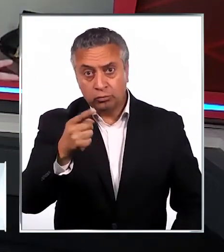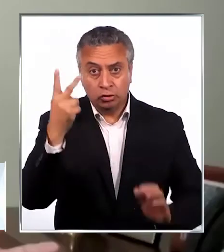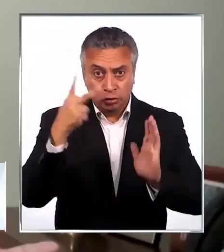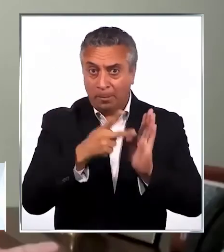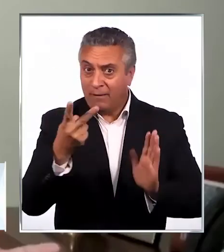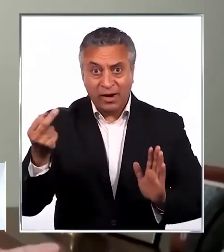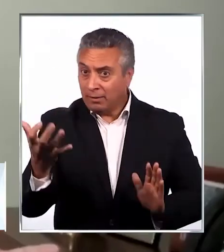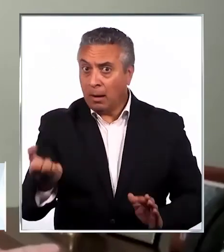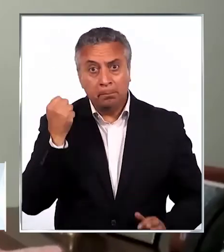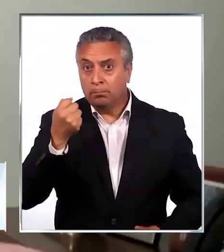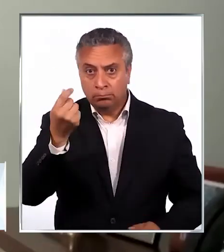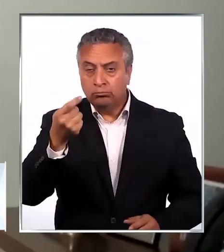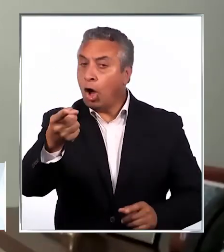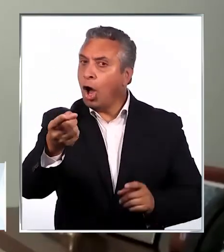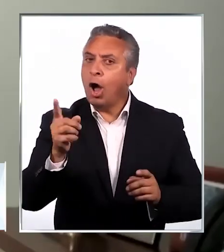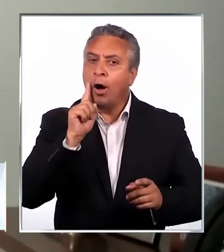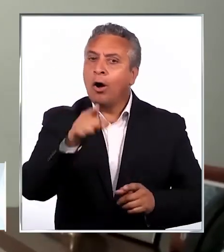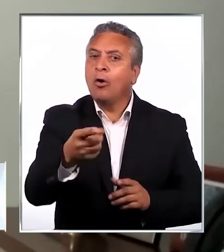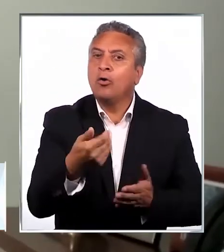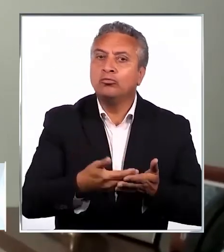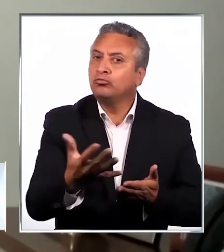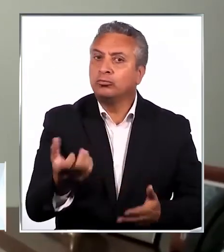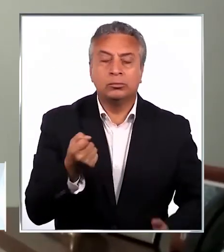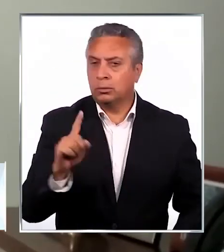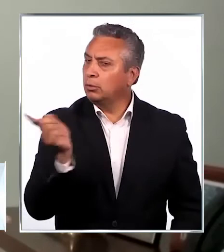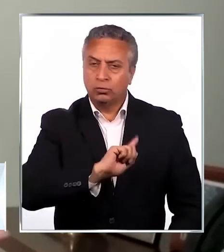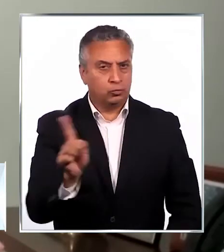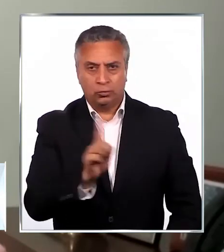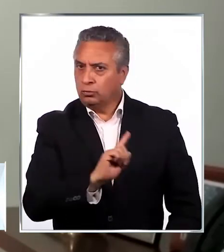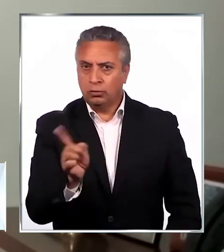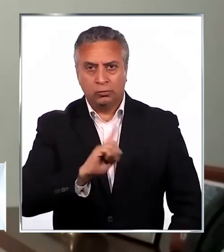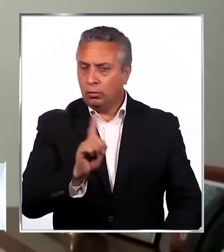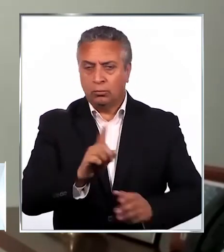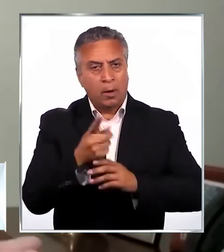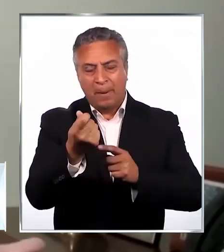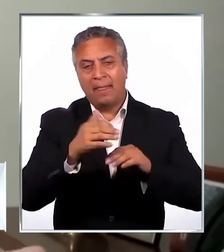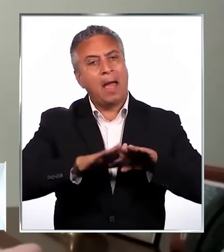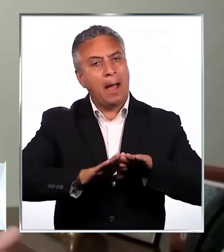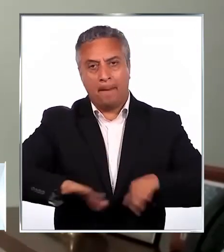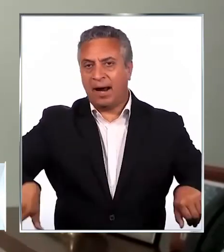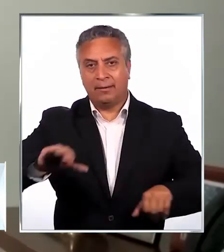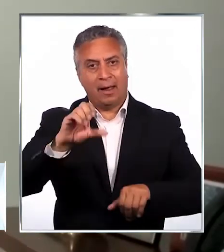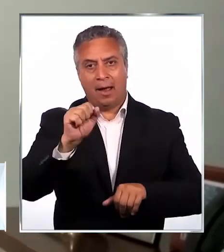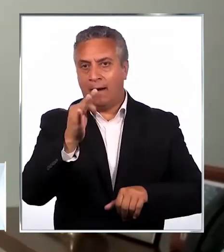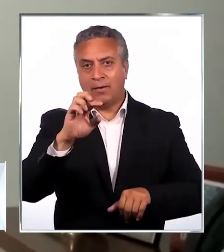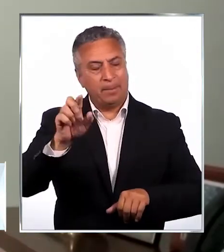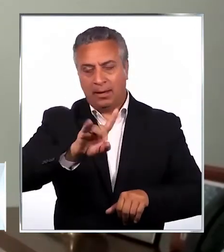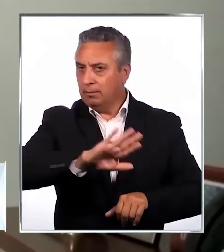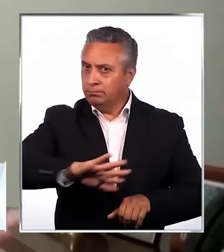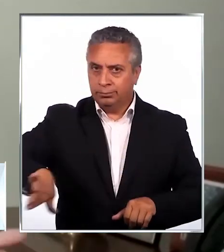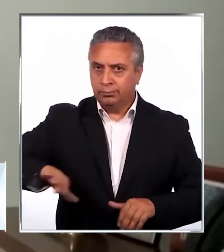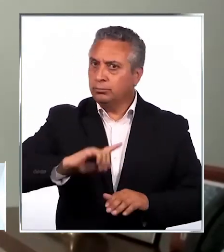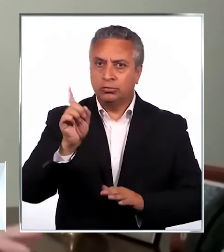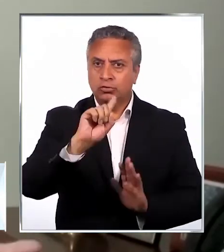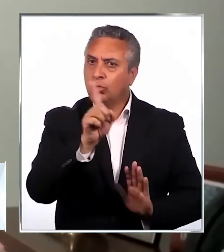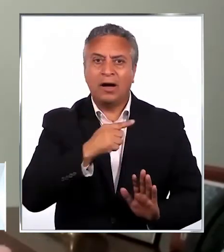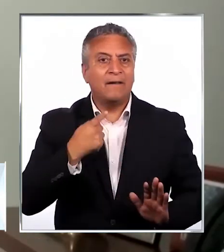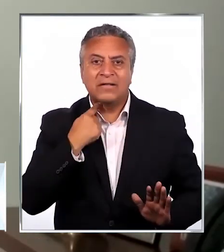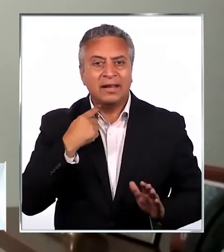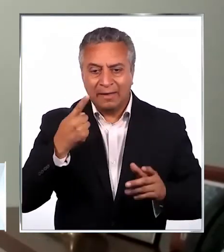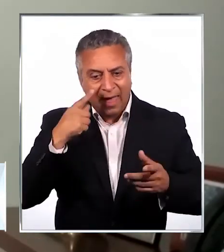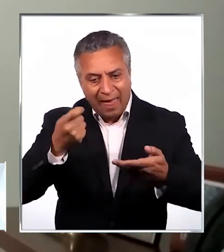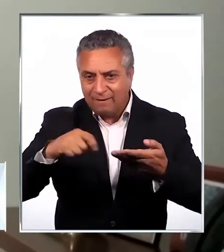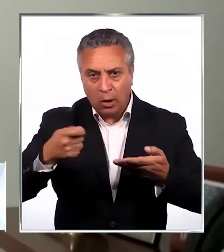retiro durante el año 2020, no es que yo haya tenido más ingresos y no tenga caída. No se van a ver como parte de mis ingresos y por lo tanto no